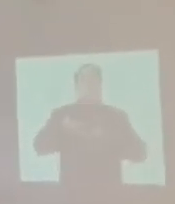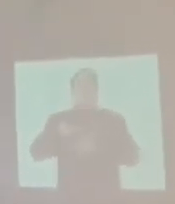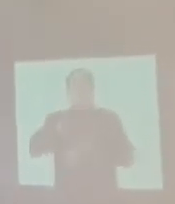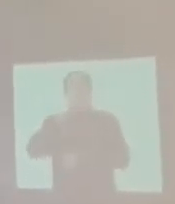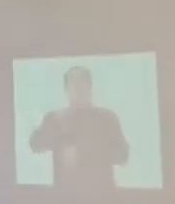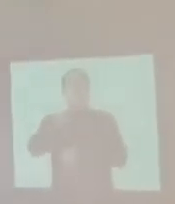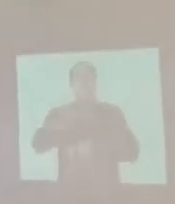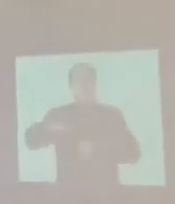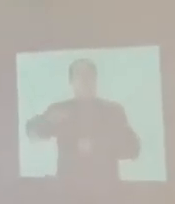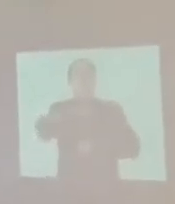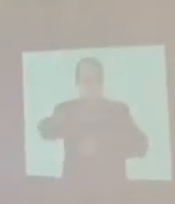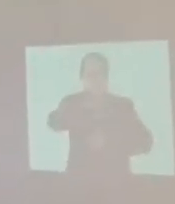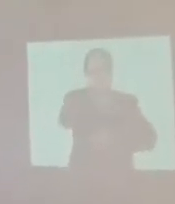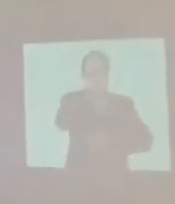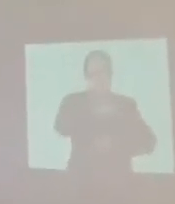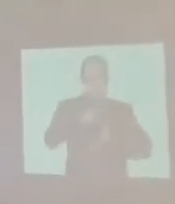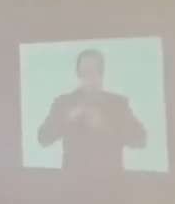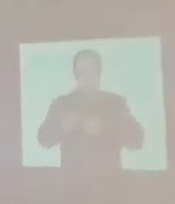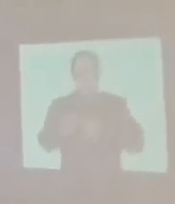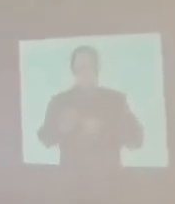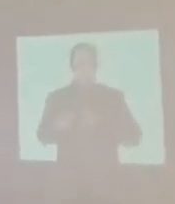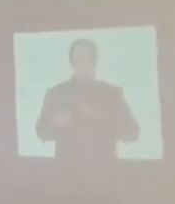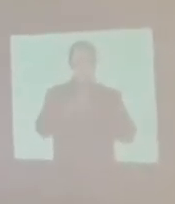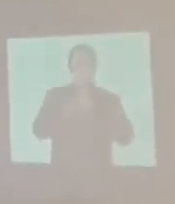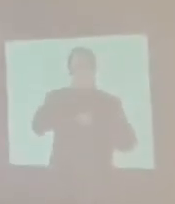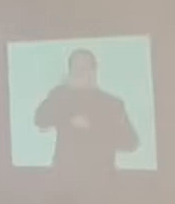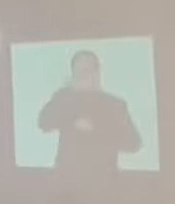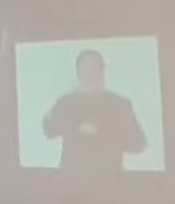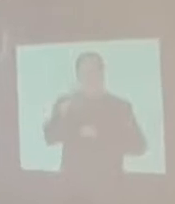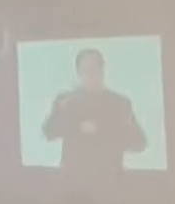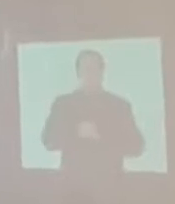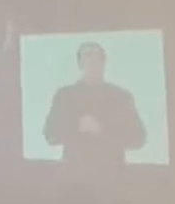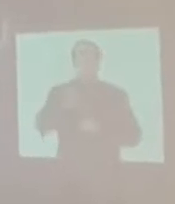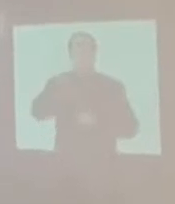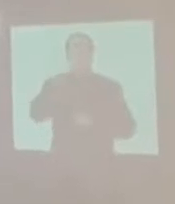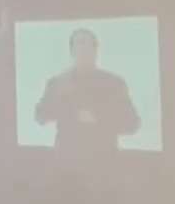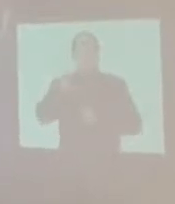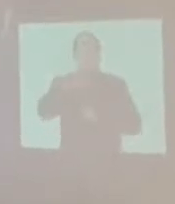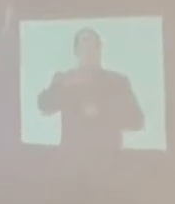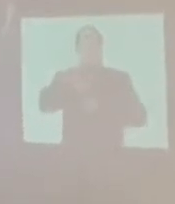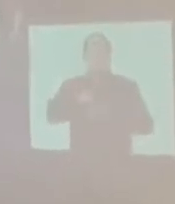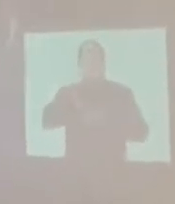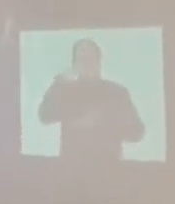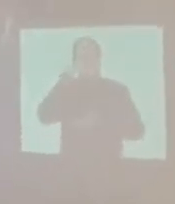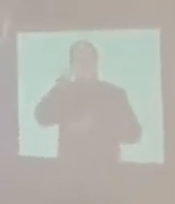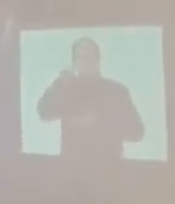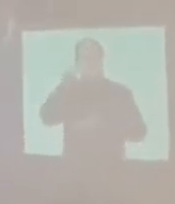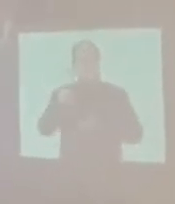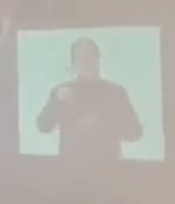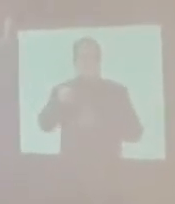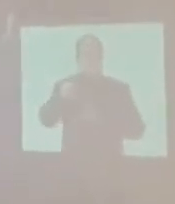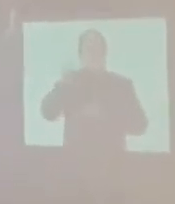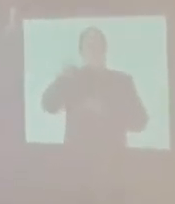zonas, polígonos, destacan Avenida Hidalgo, Eje Central, Santa María la Redonda, Brasil y La Lagunilla.